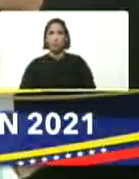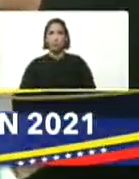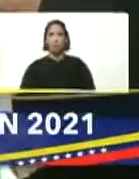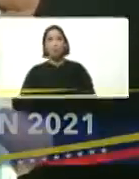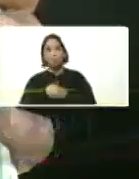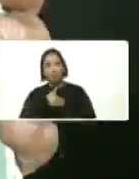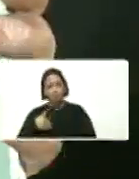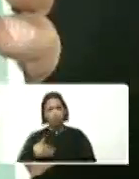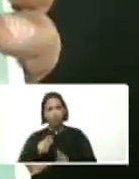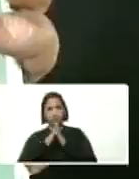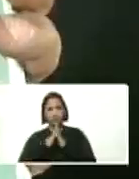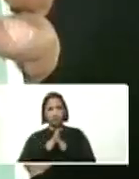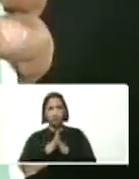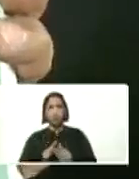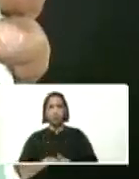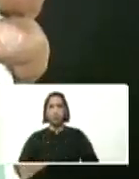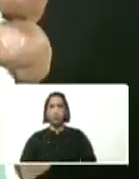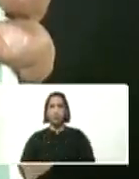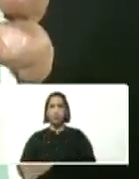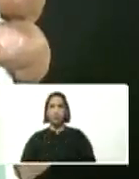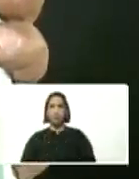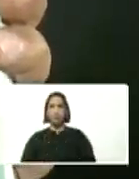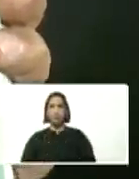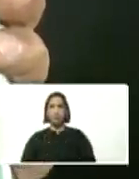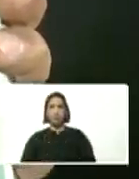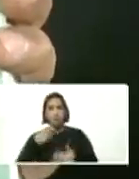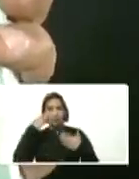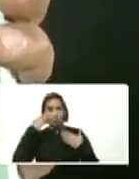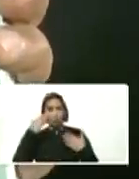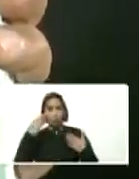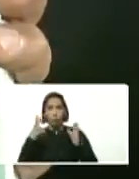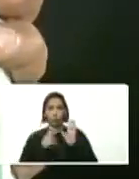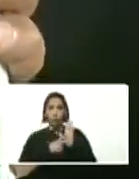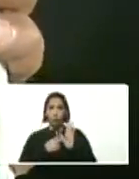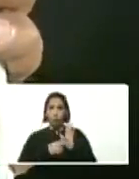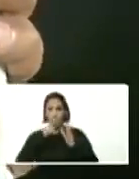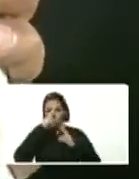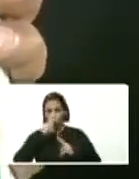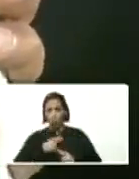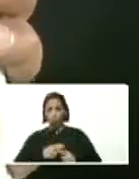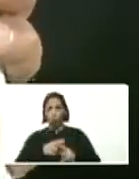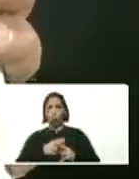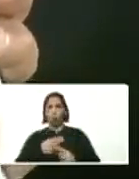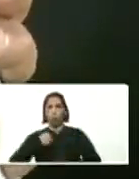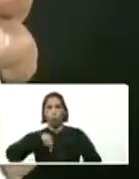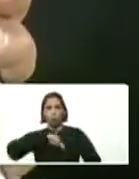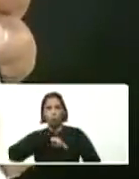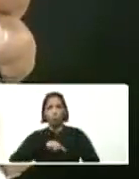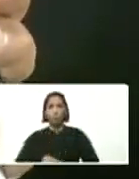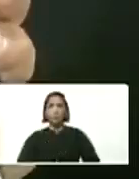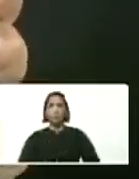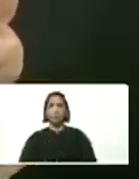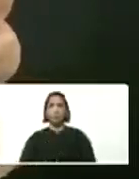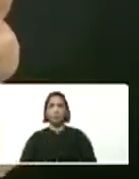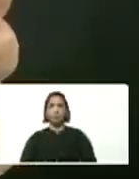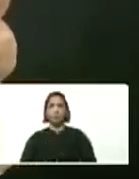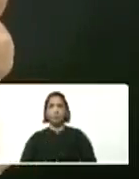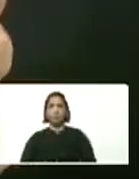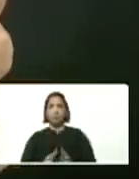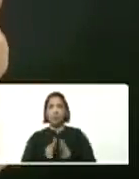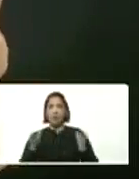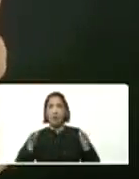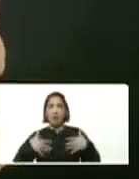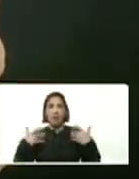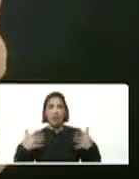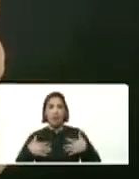quisiera que nos diera un saludo. De verdad es un honor y para nosotros una gran